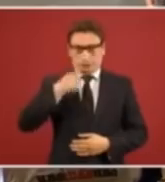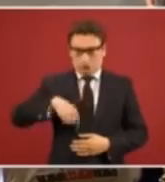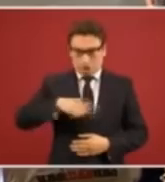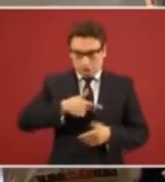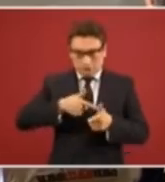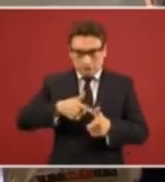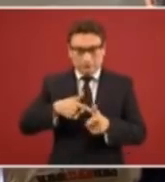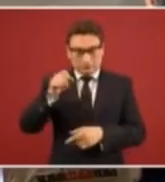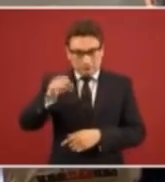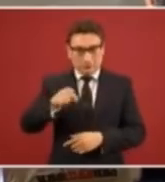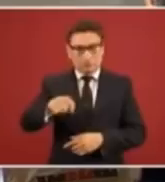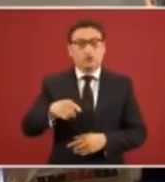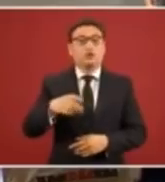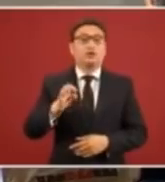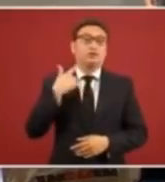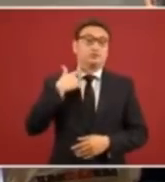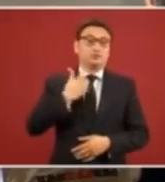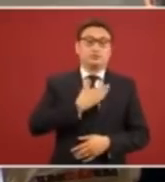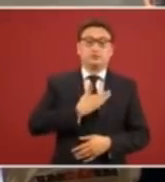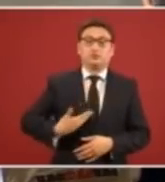siguiéramos con el régimen